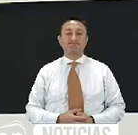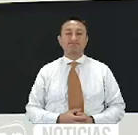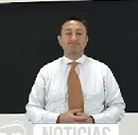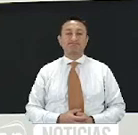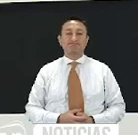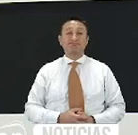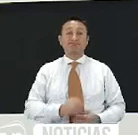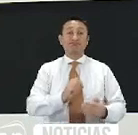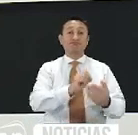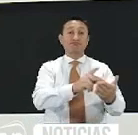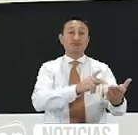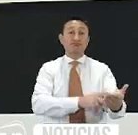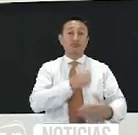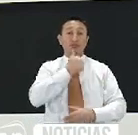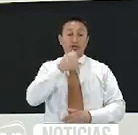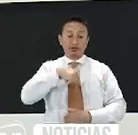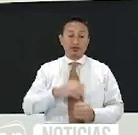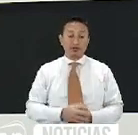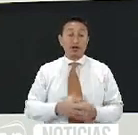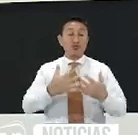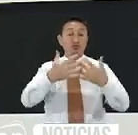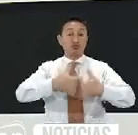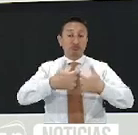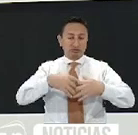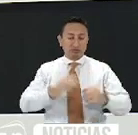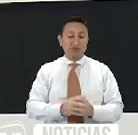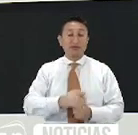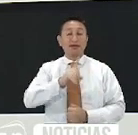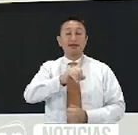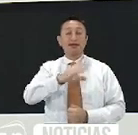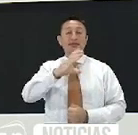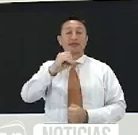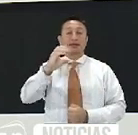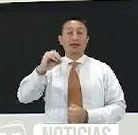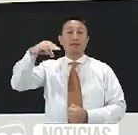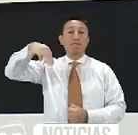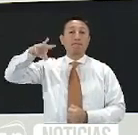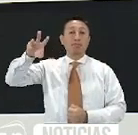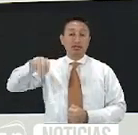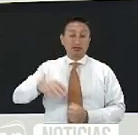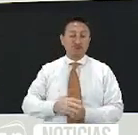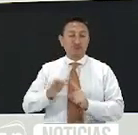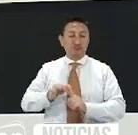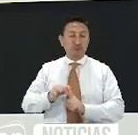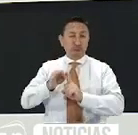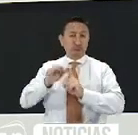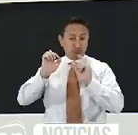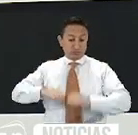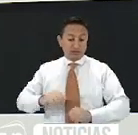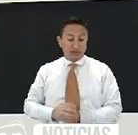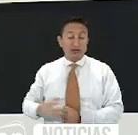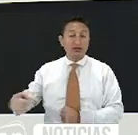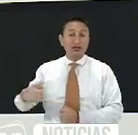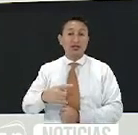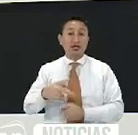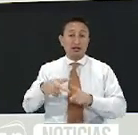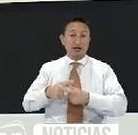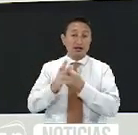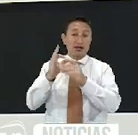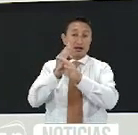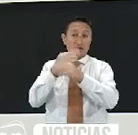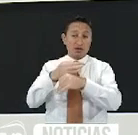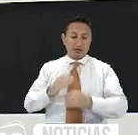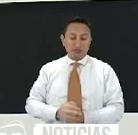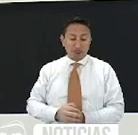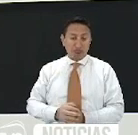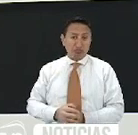Proyectos privados que generen hasta 100 megavatios recibirán un tratamiento especial para que puedan entrar en funcionamiento. Además, se